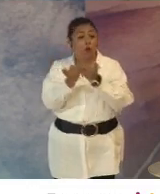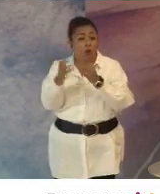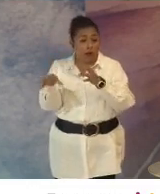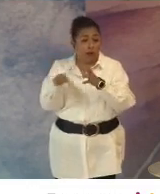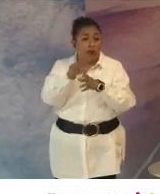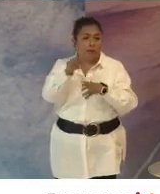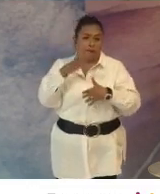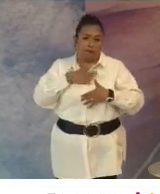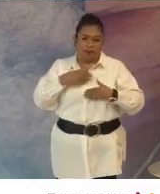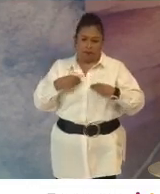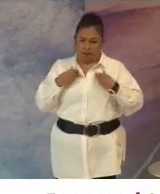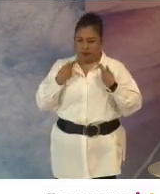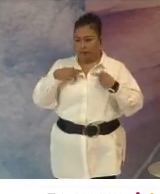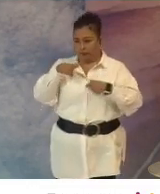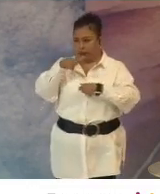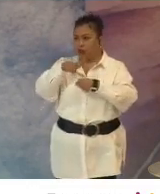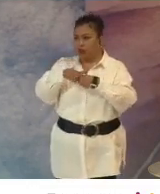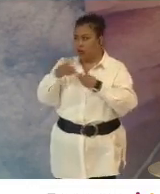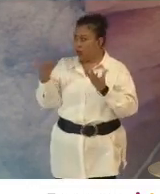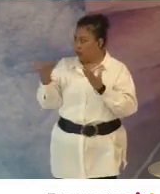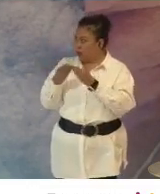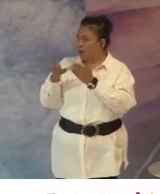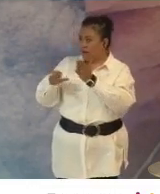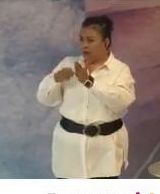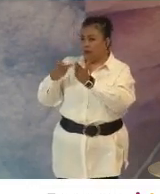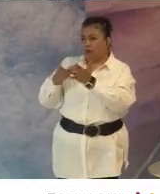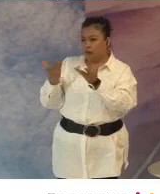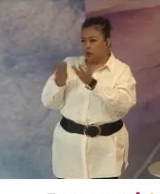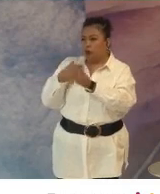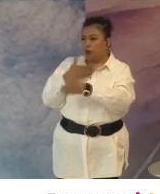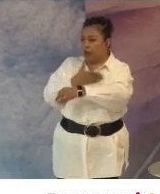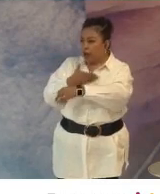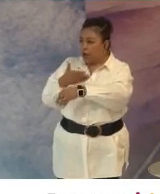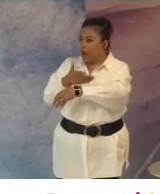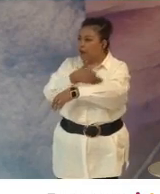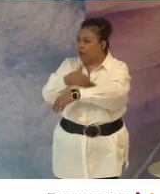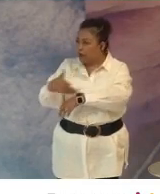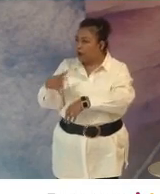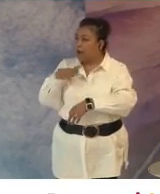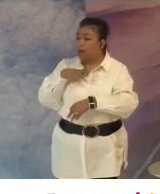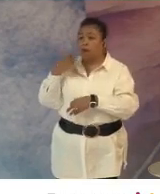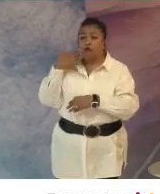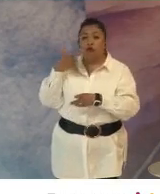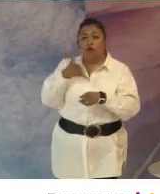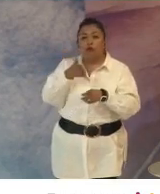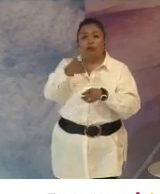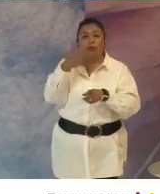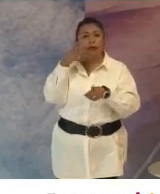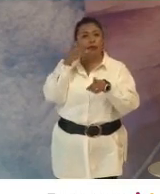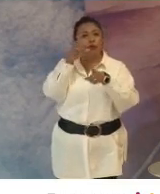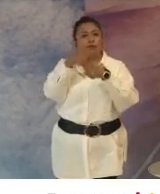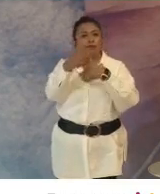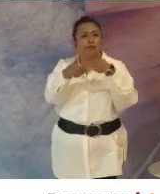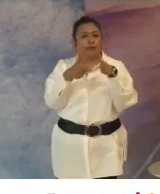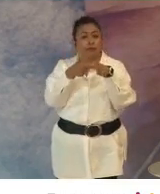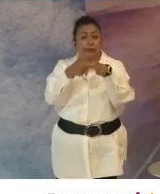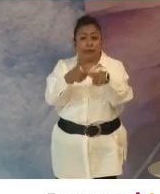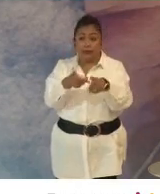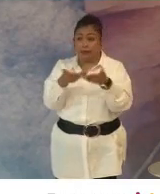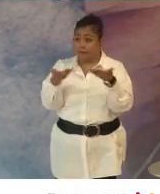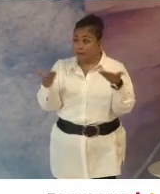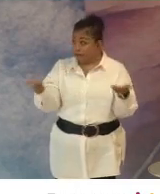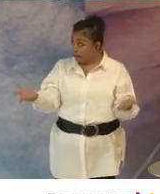integrado en mi vida personal. Ya nos ha acompañado como familia calibrando la ruta que queremos seguir hacia adelante. Así